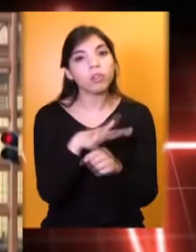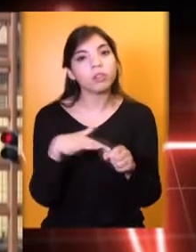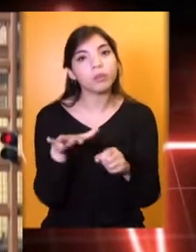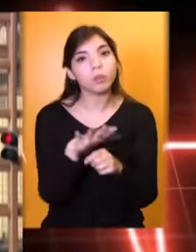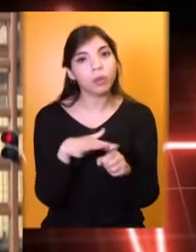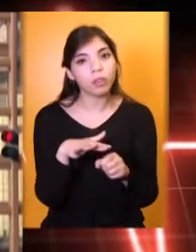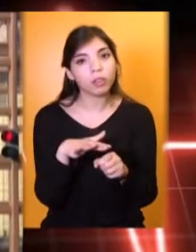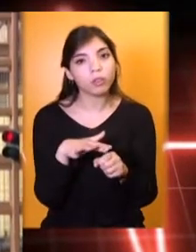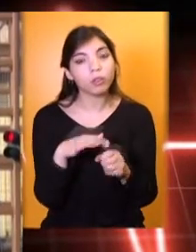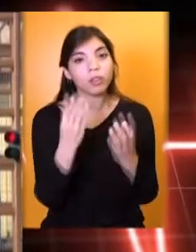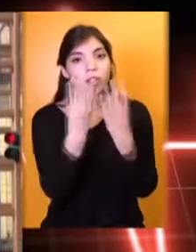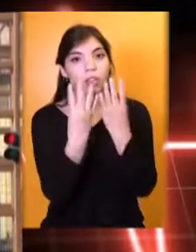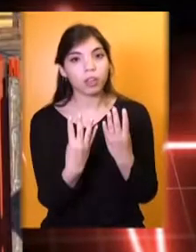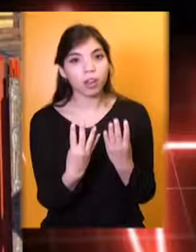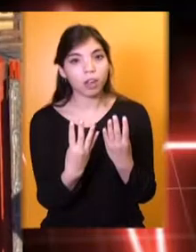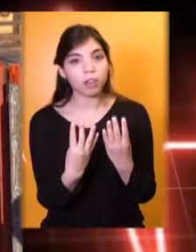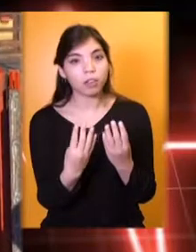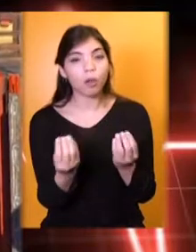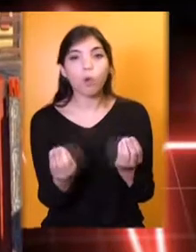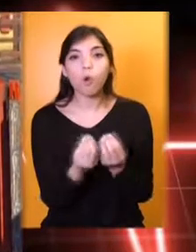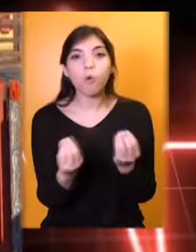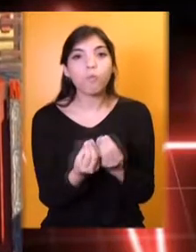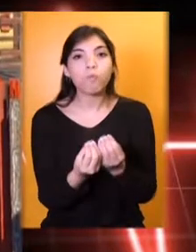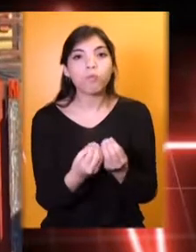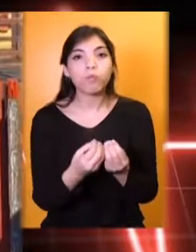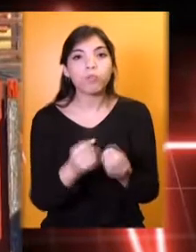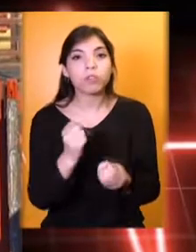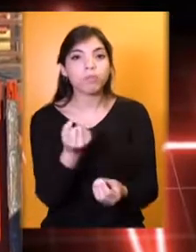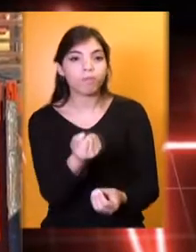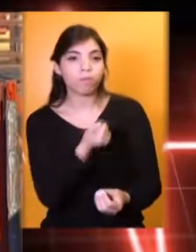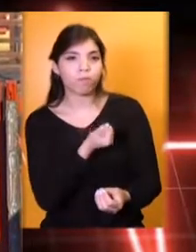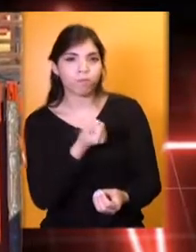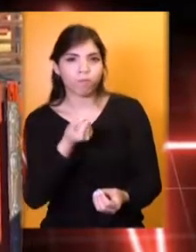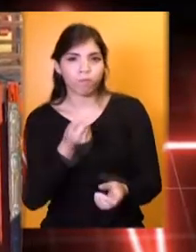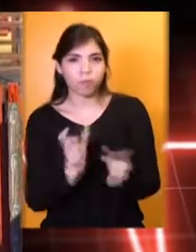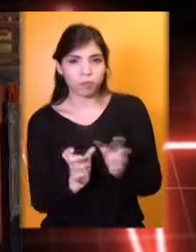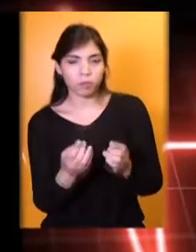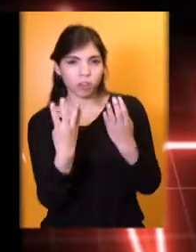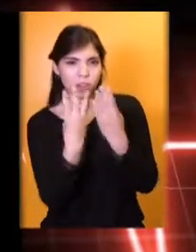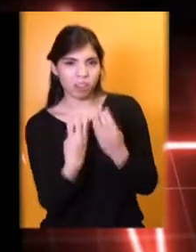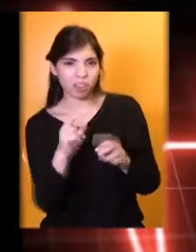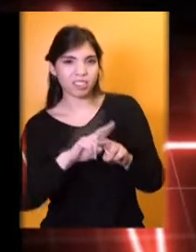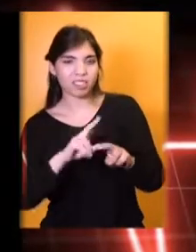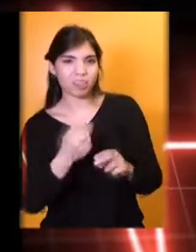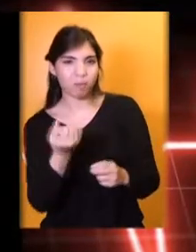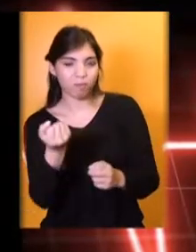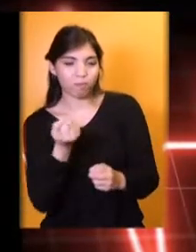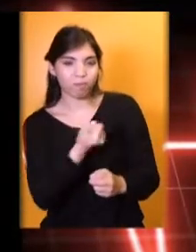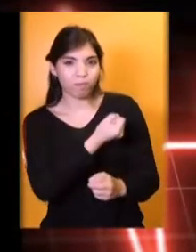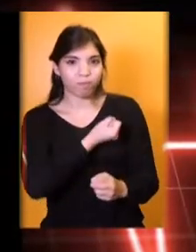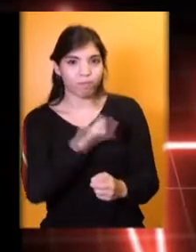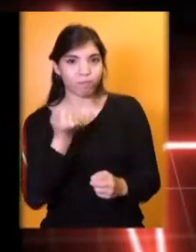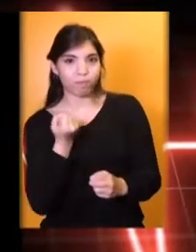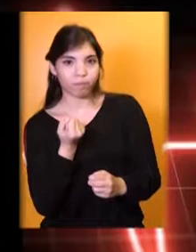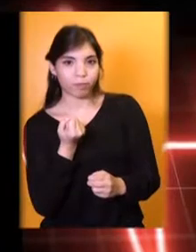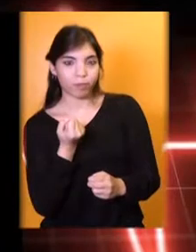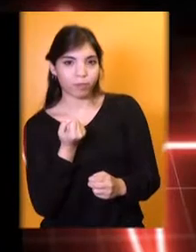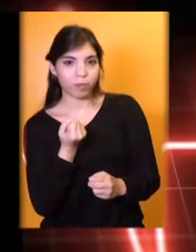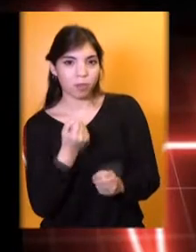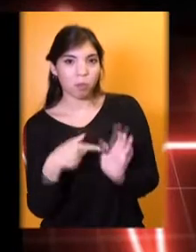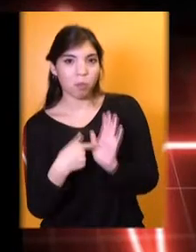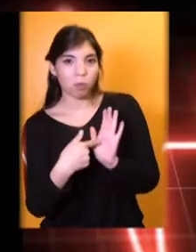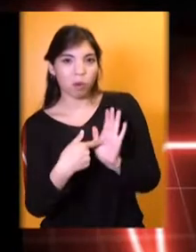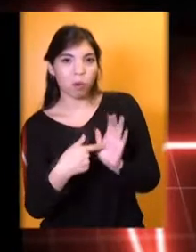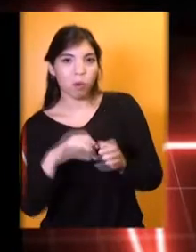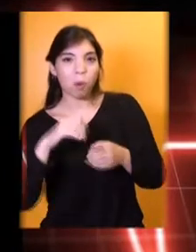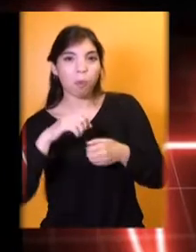situación ocurrida al interior del recinto penal es una serie de lesiones del tipo cortopunzante que los propios internos se autoinfirieron en sus cuerpos, esto en